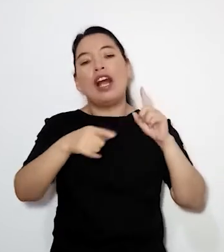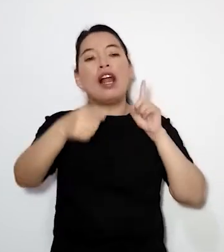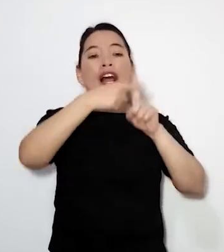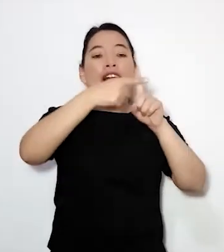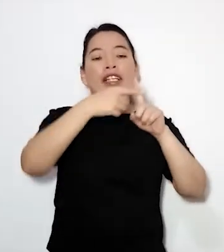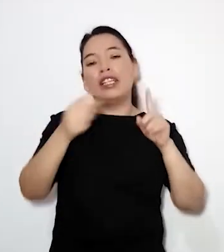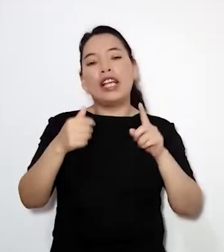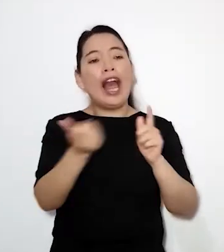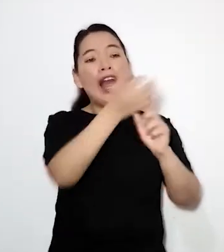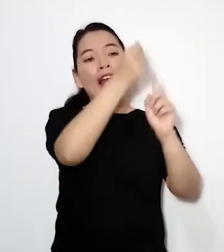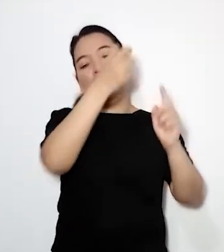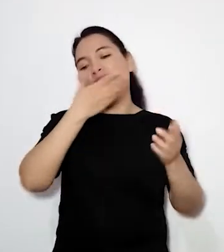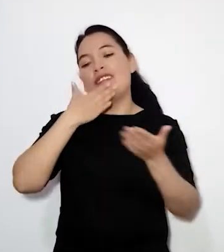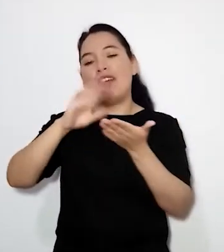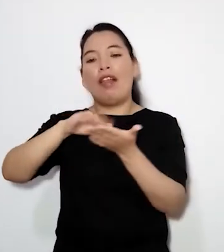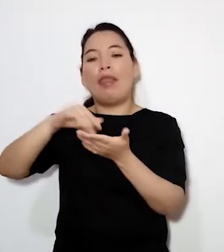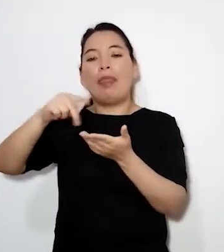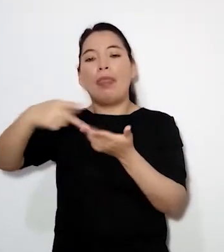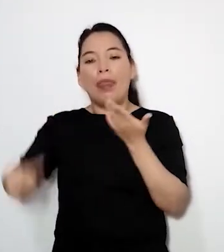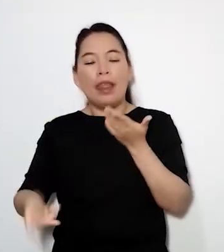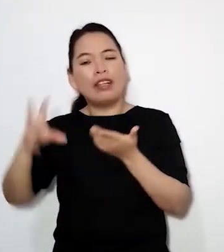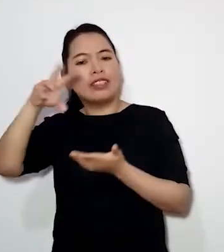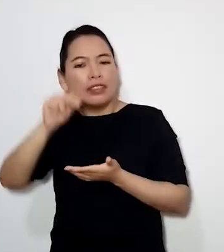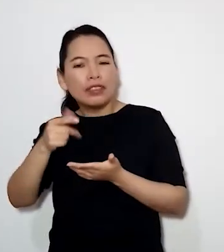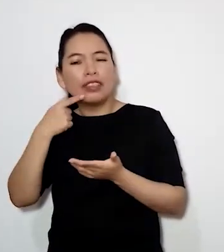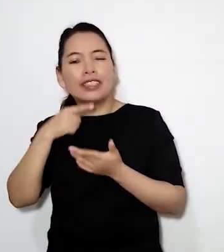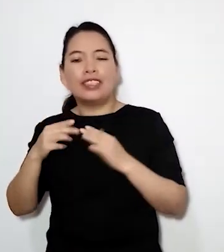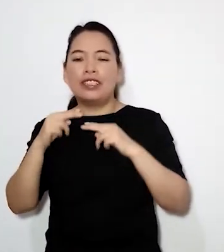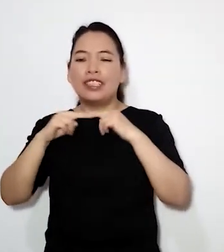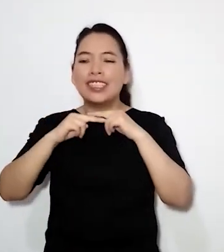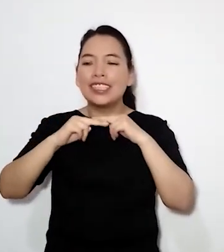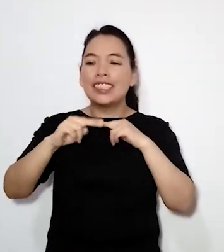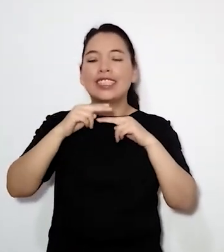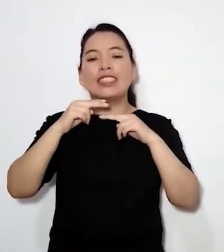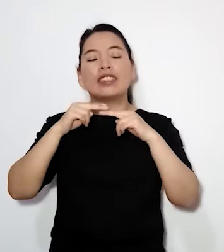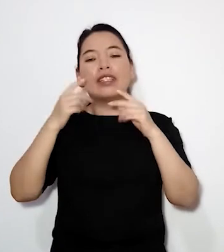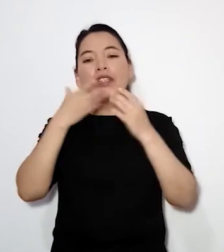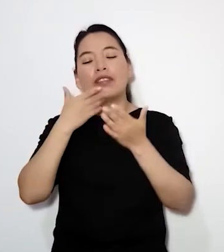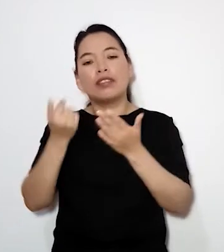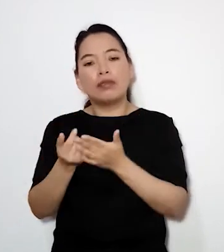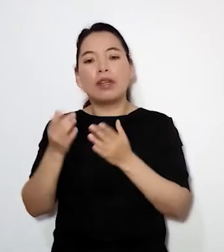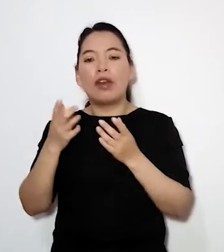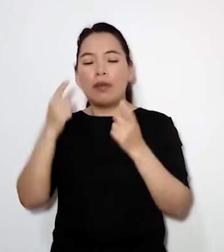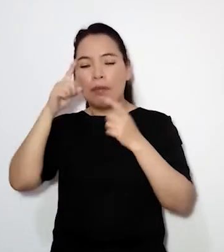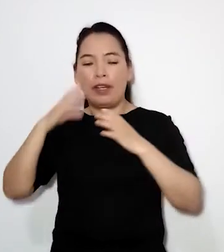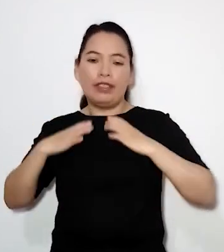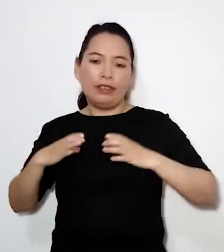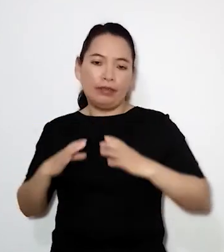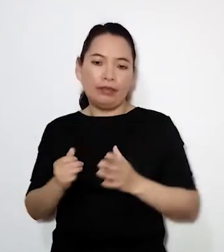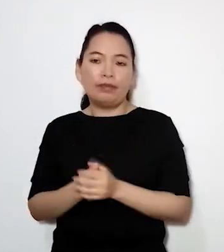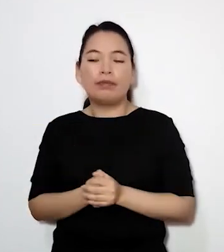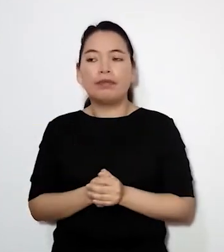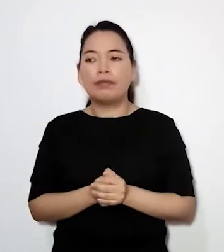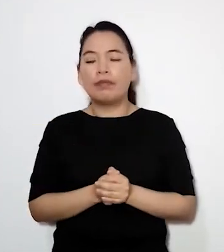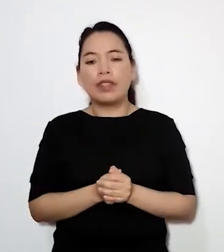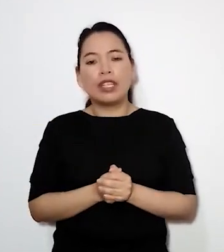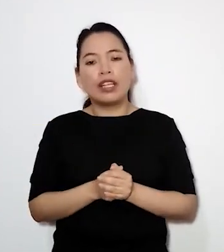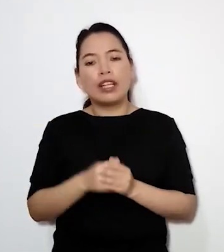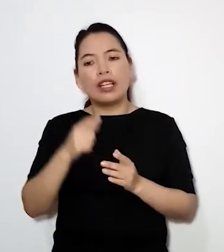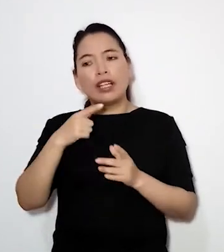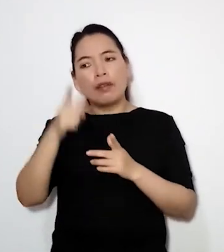de las evaluaciones estandarizadas que mencionaba Camila. Entonces, para alcanzar